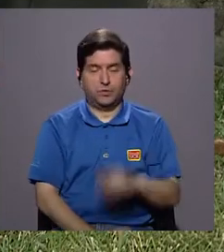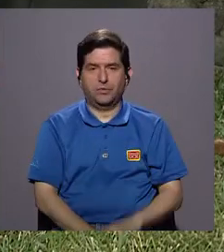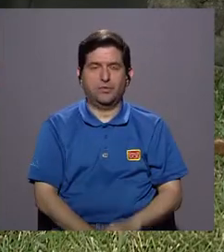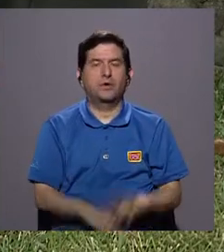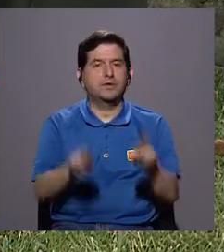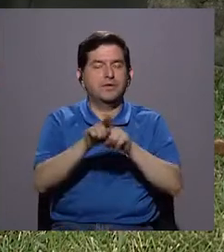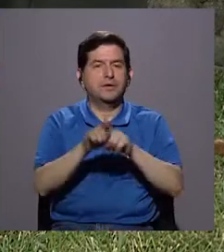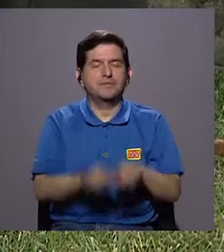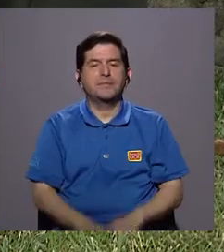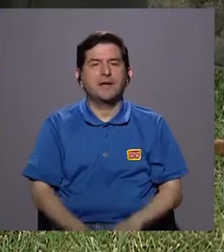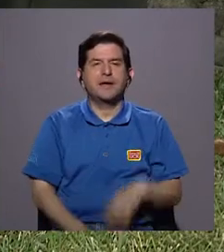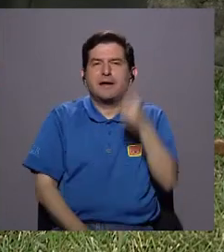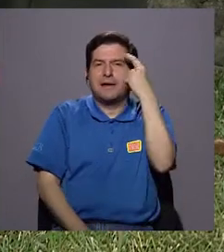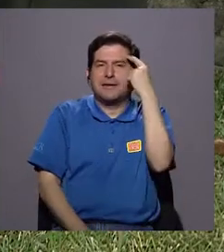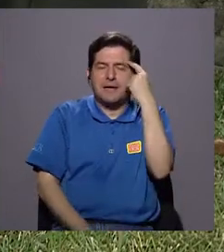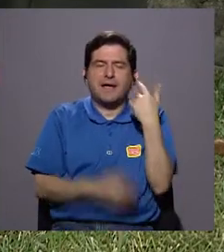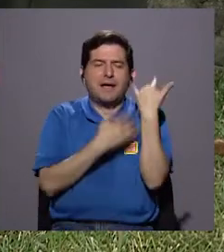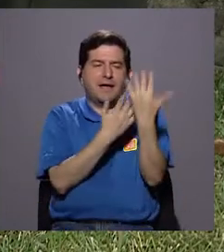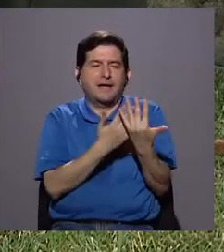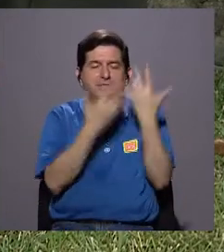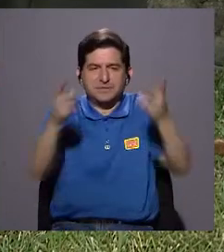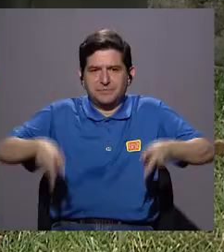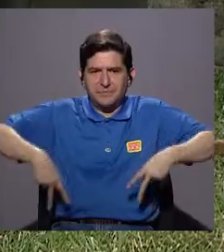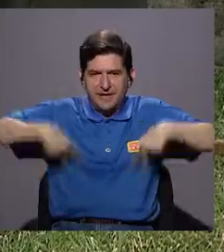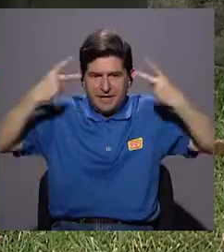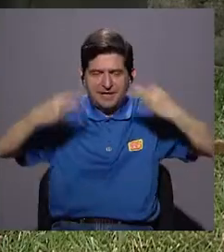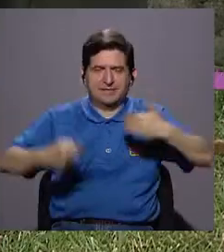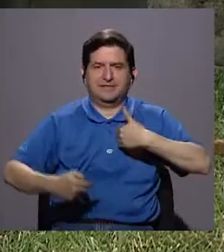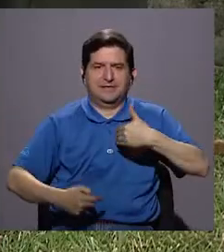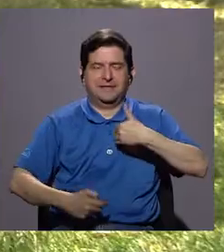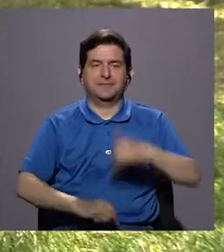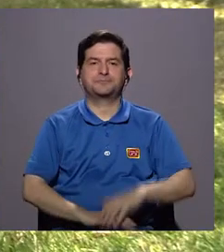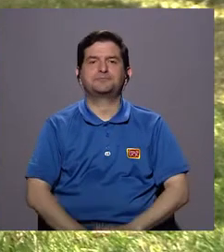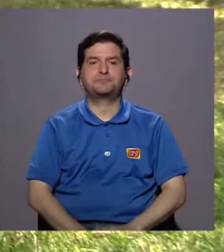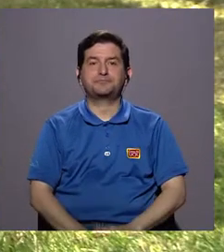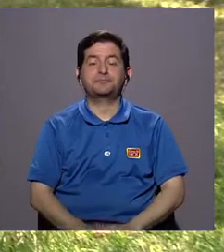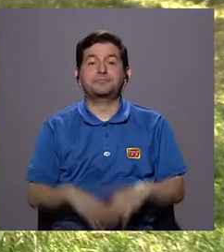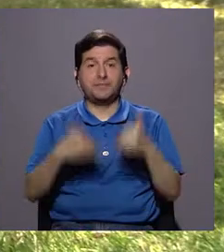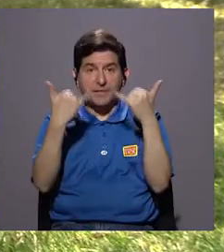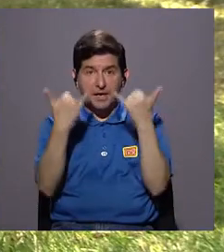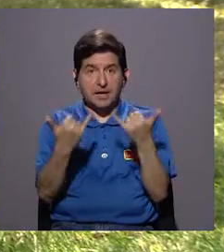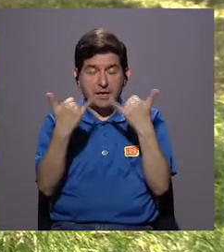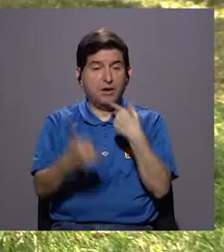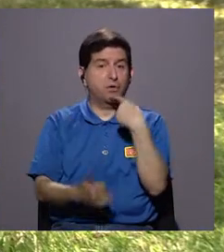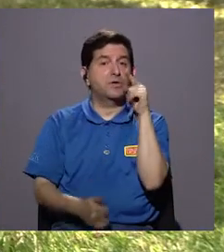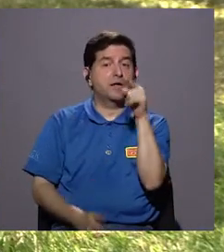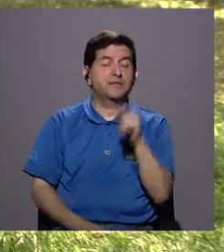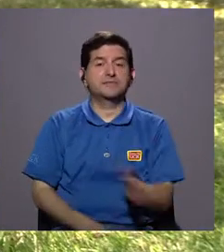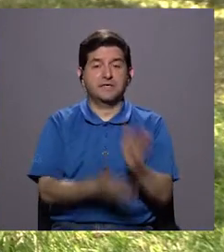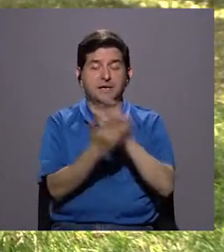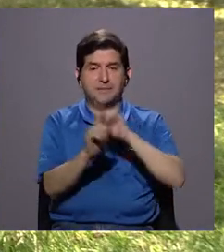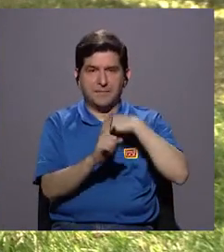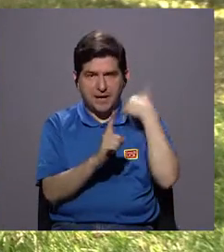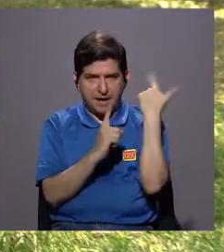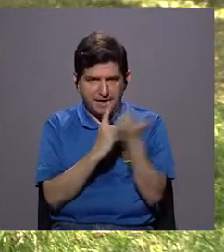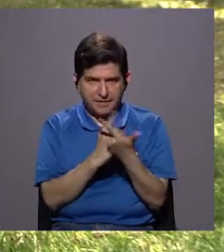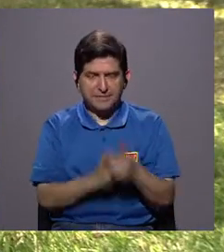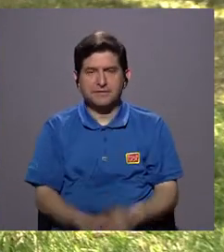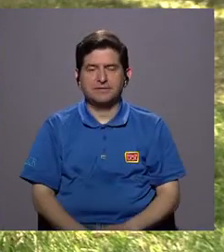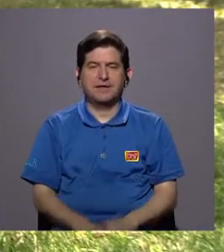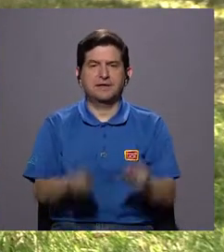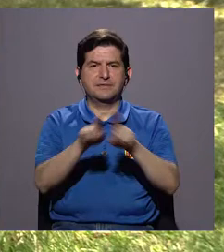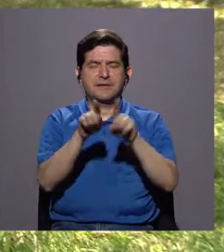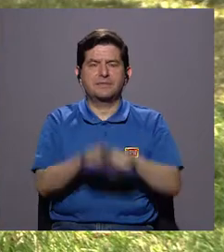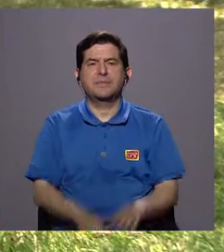en el pronóstico y en la expectativa uh-huh. de vida que uno va a tener. Uh-huh. Y ahora que usted nombraba, doctor, la parte social, por ejemplo, la pertenencia